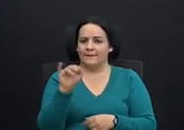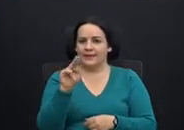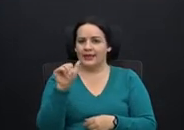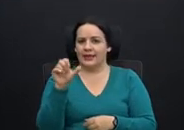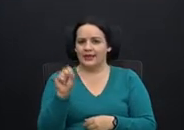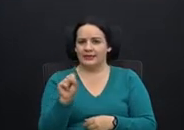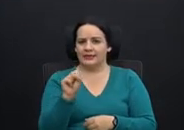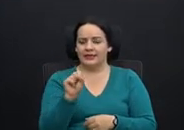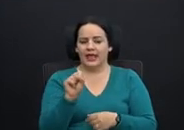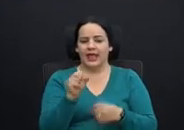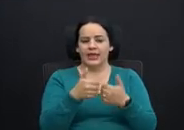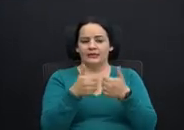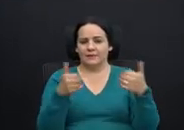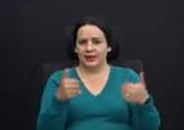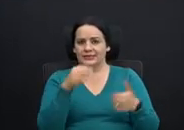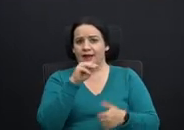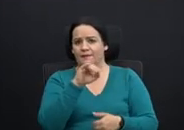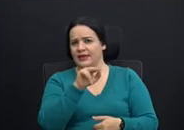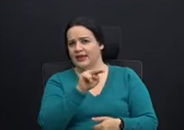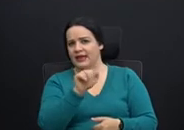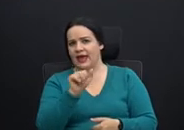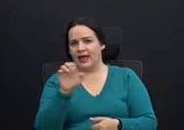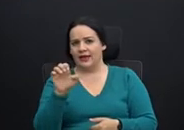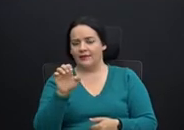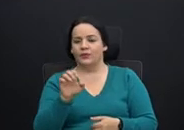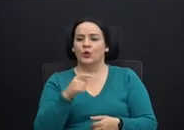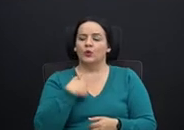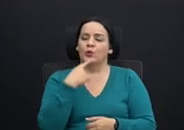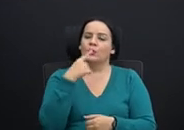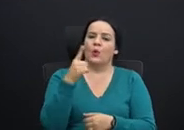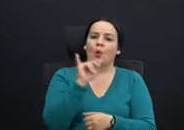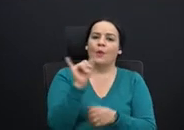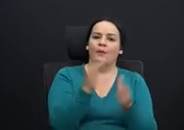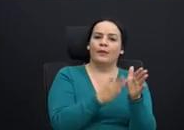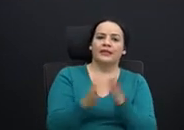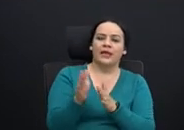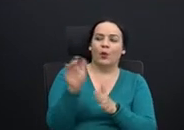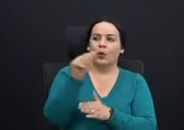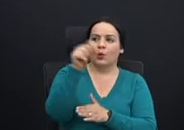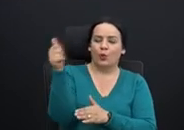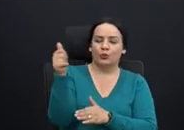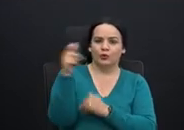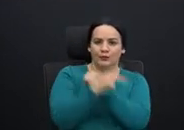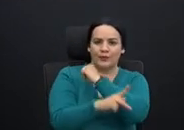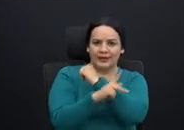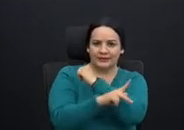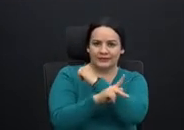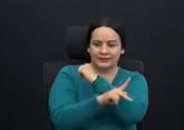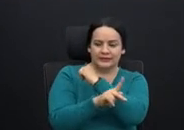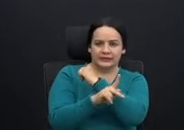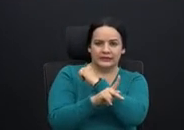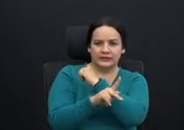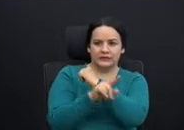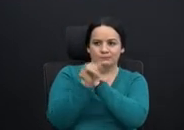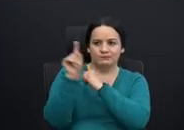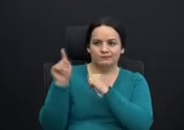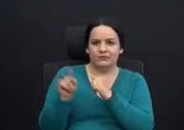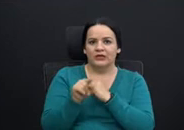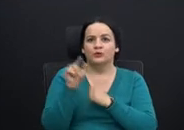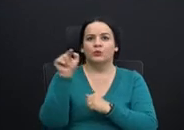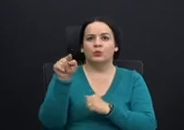digo por cómo está planteado la lógica en otros países, que han logrado, digamos,